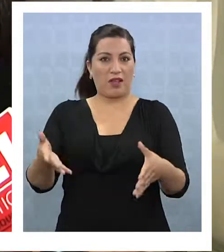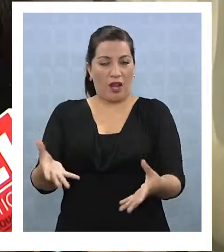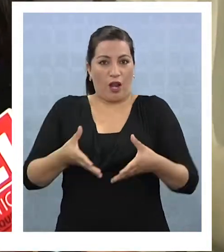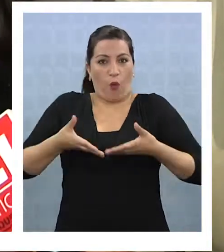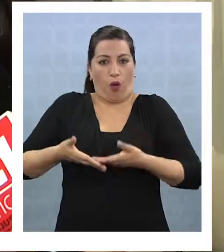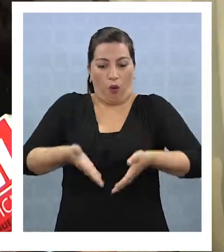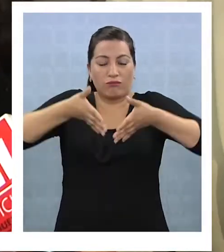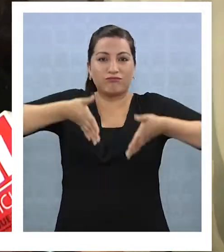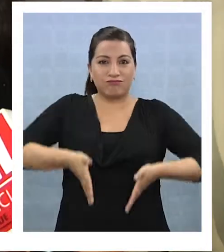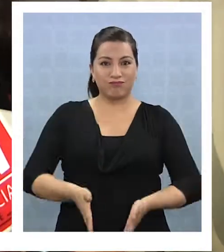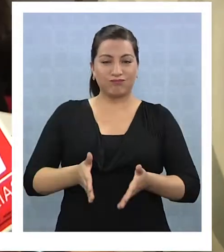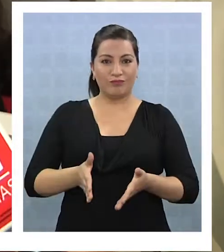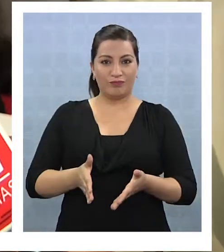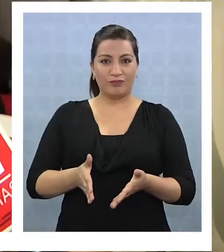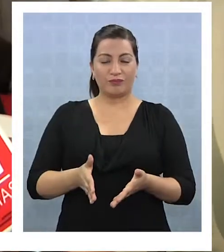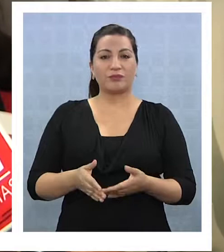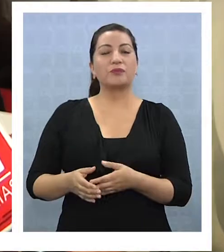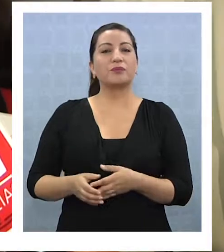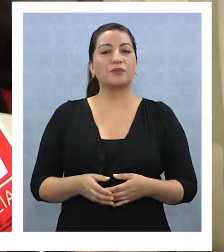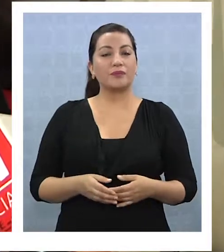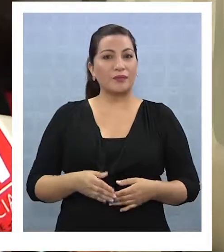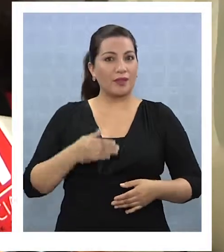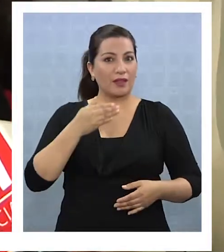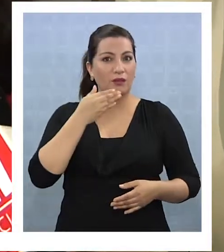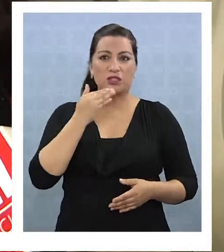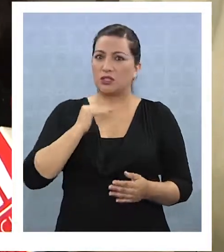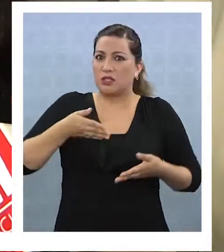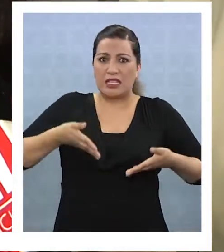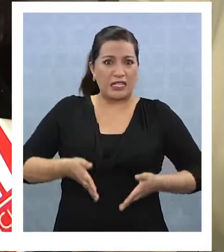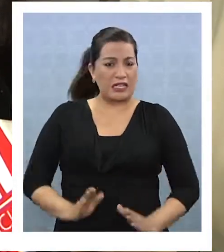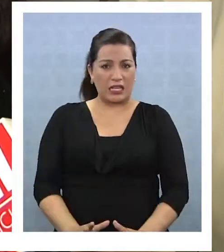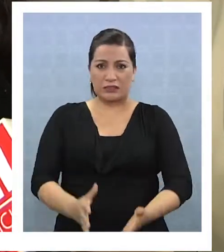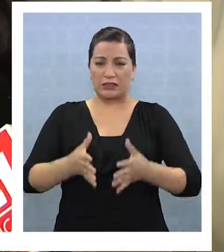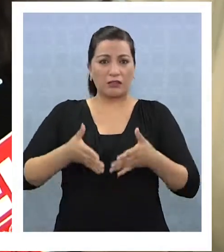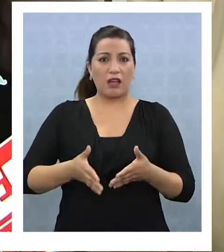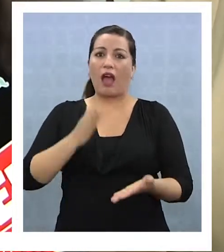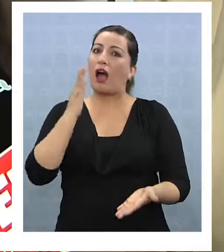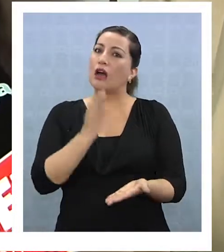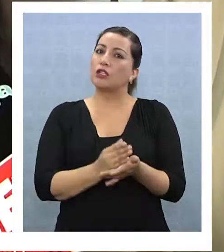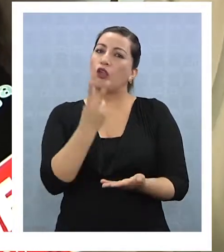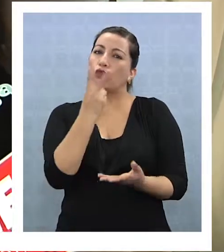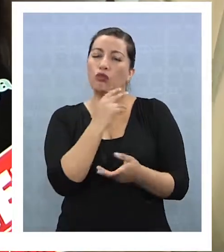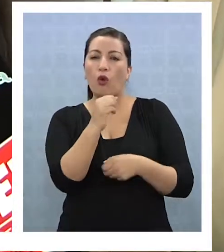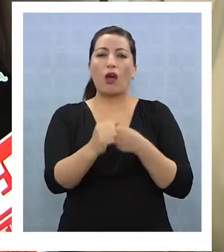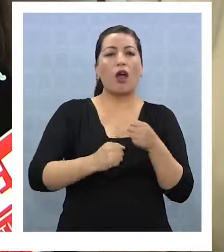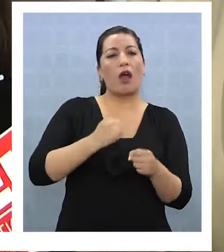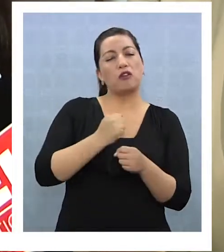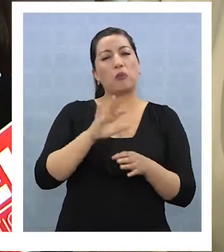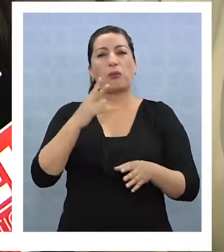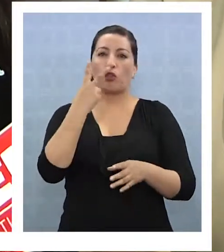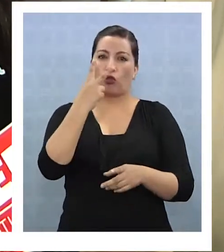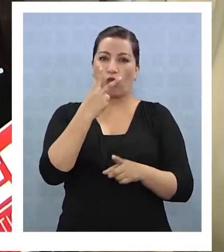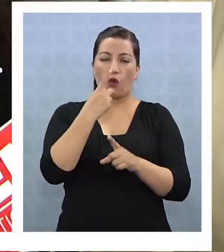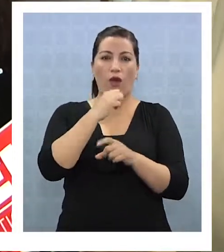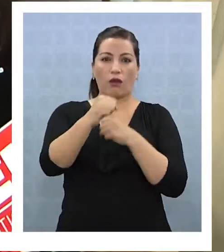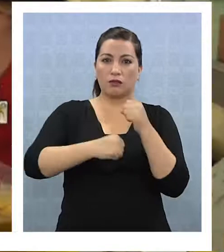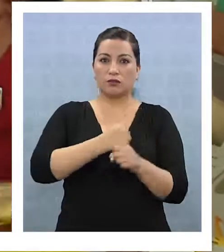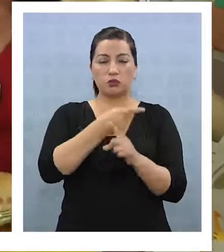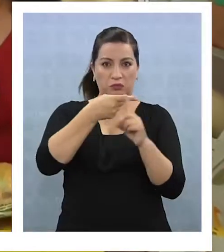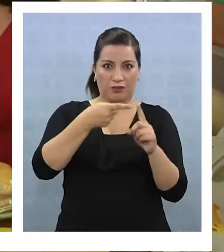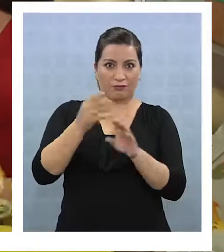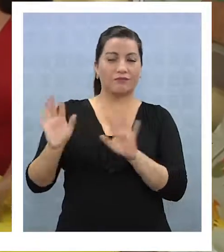completa motora del bebé desde que sale del alta hasta los dos años o dos años y medio aproximadamente.